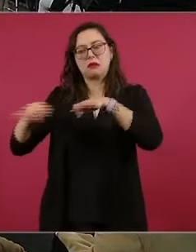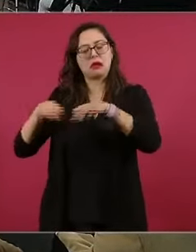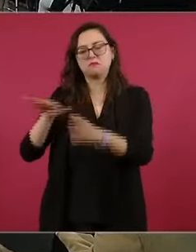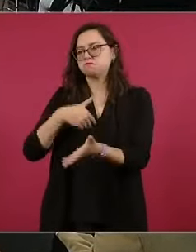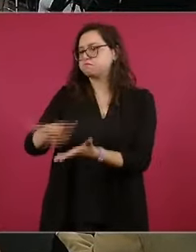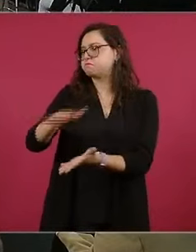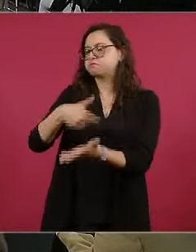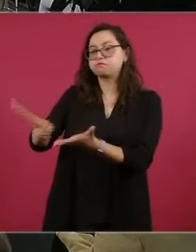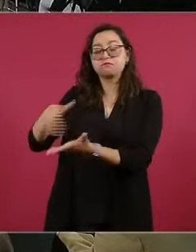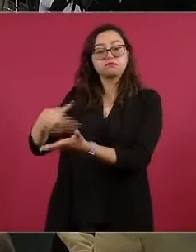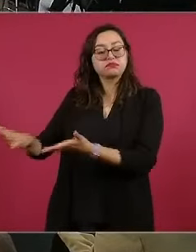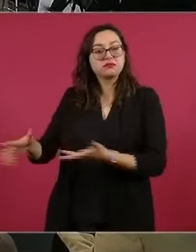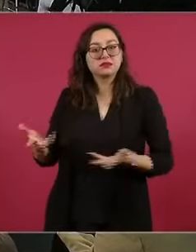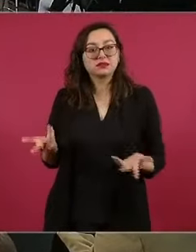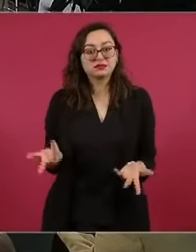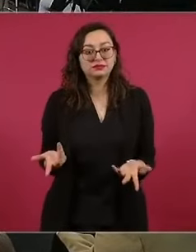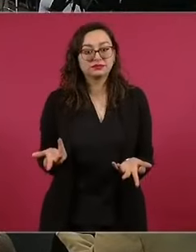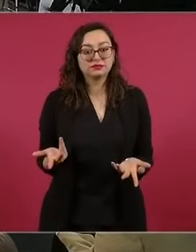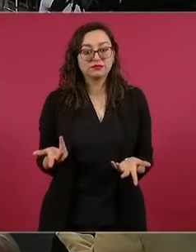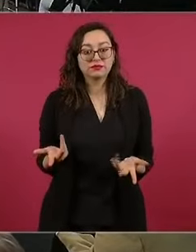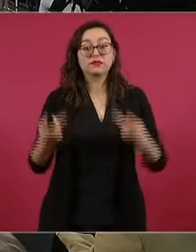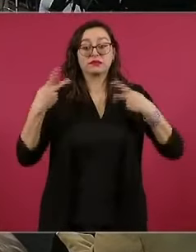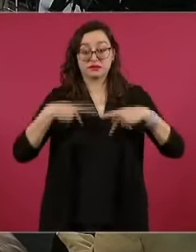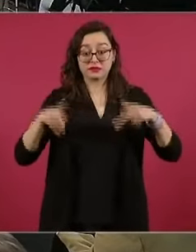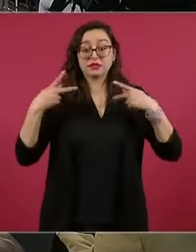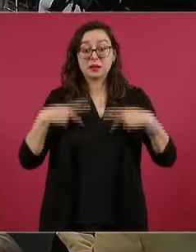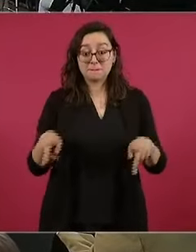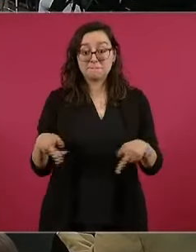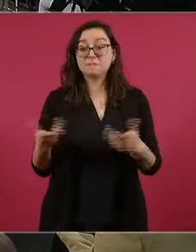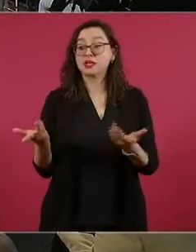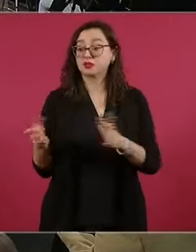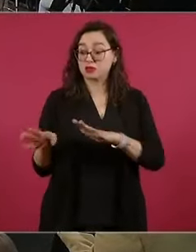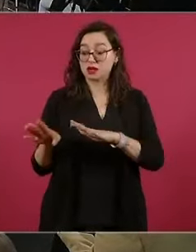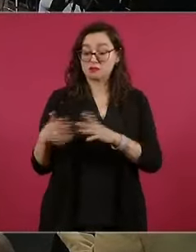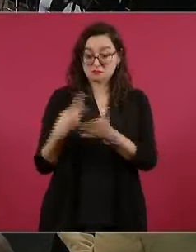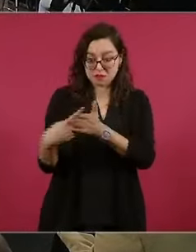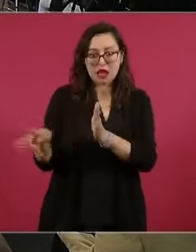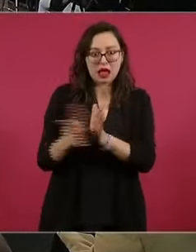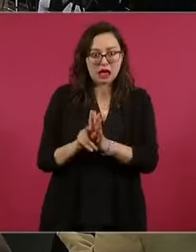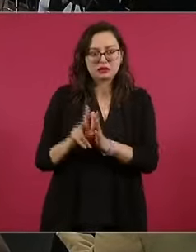liquidaban a los trabajadores de base, a los operativos,